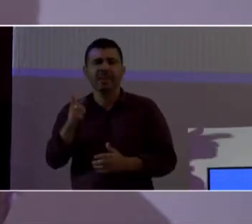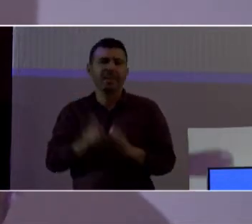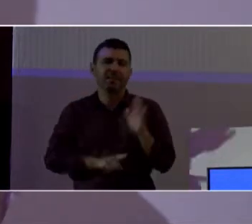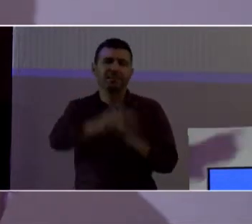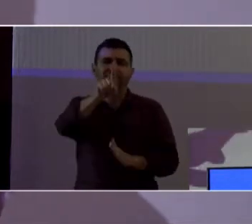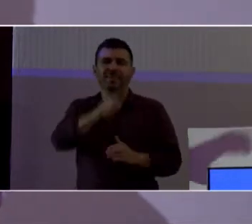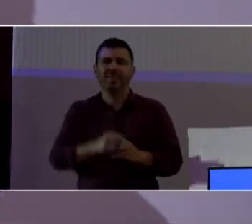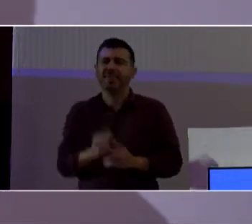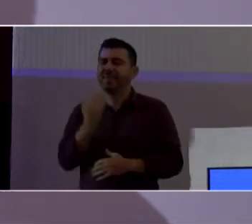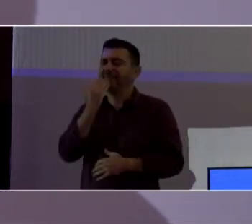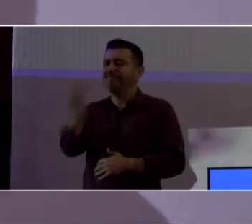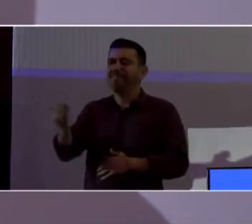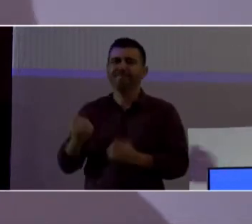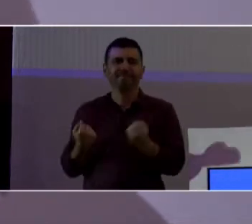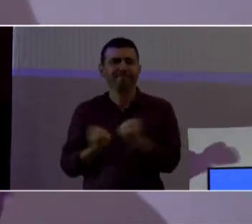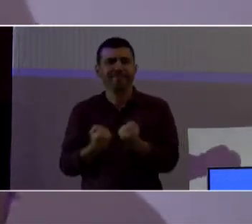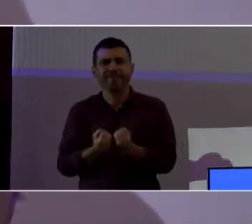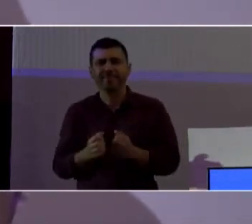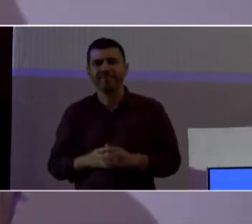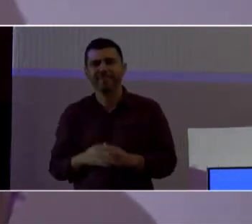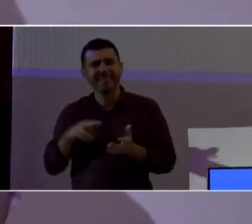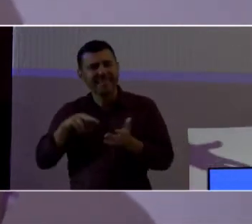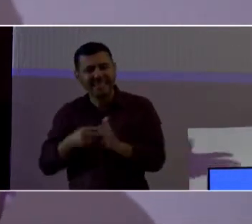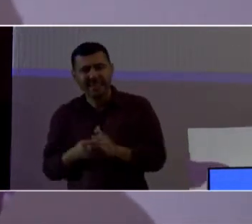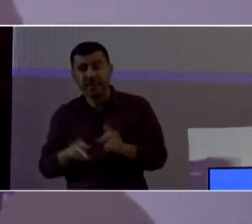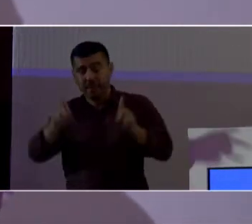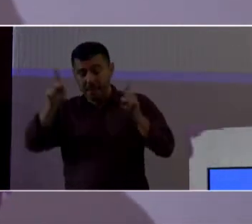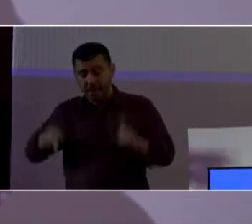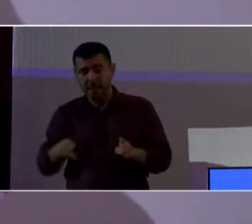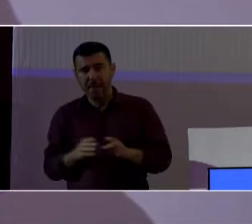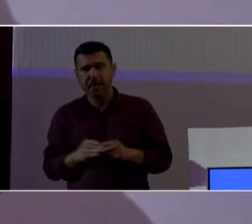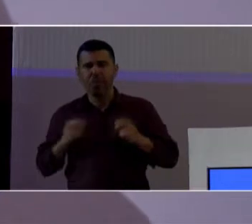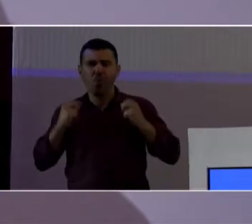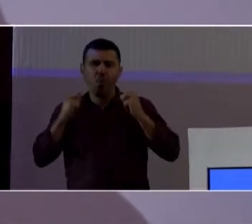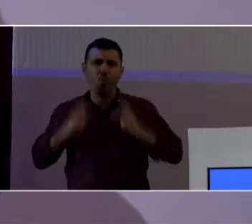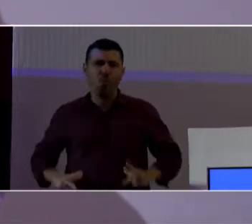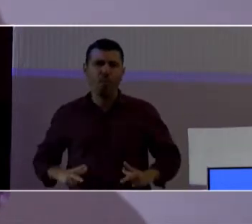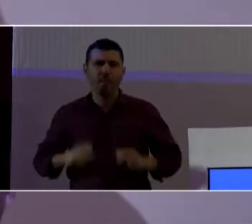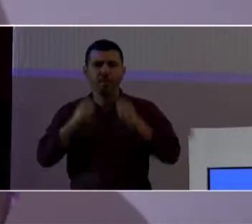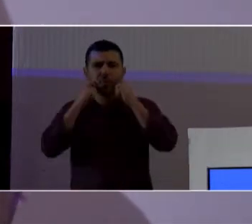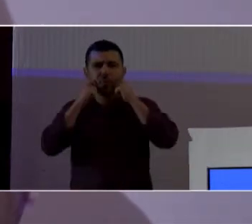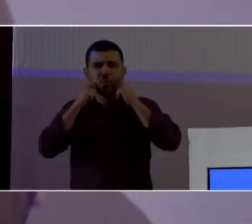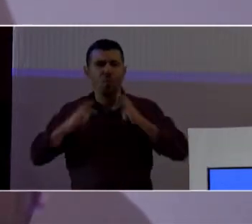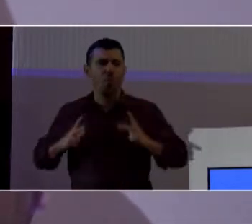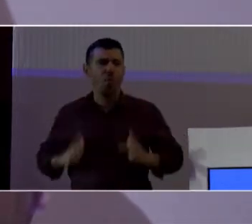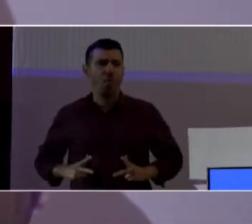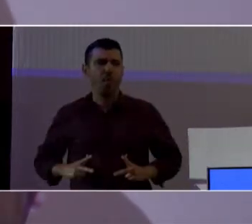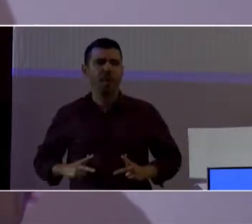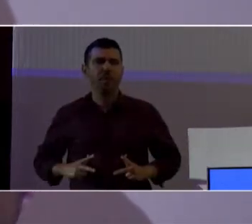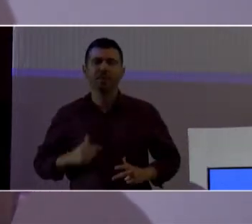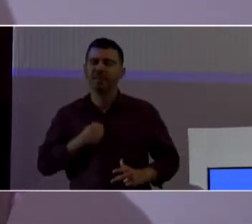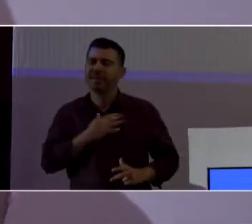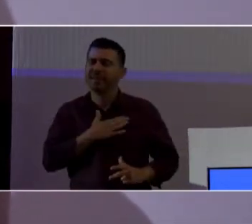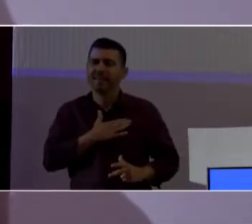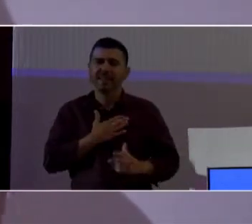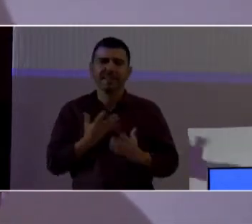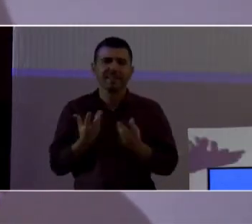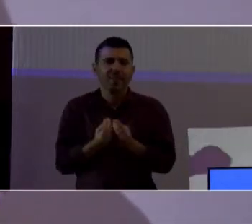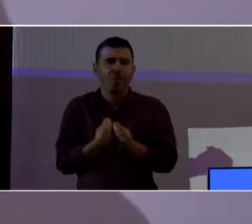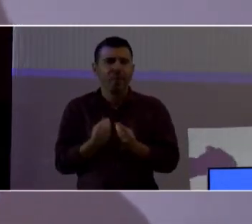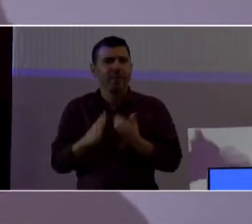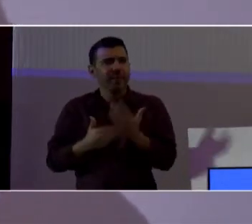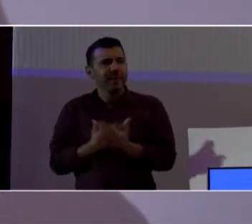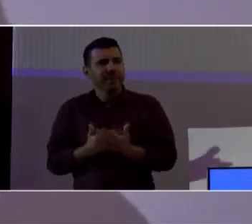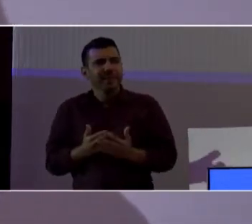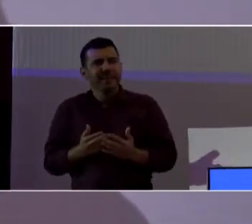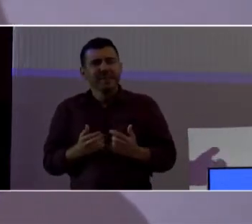que son personas humanas, son para mí mis compañeros. Yo sé que aquí cada vez